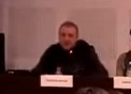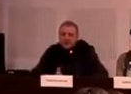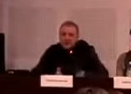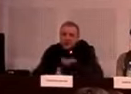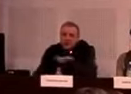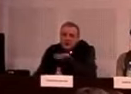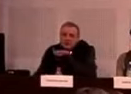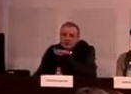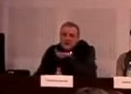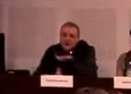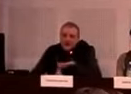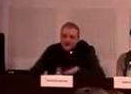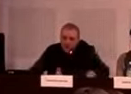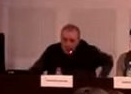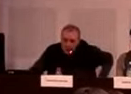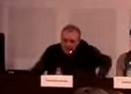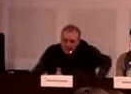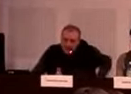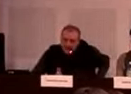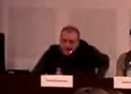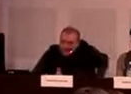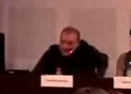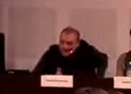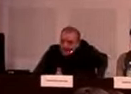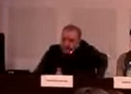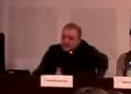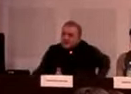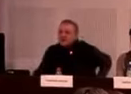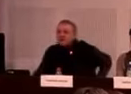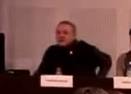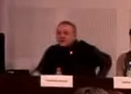si lo que está por encima de la lesión, no sé si es que